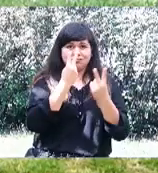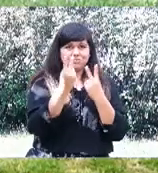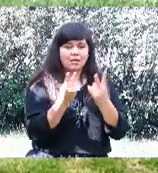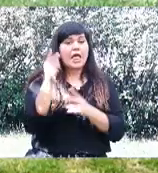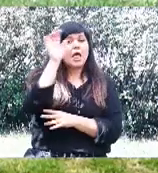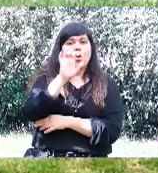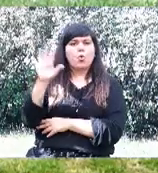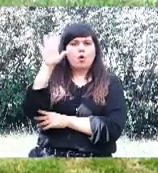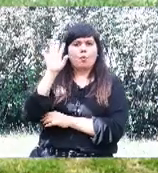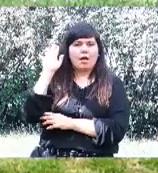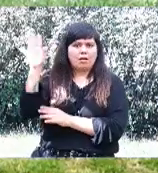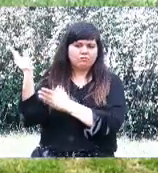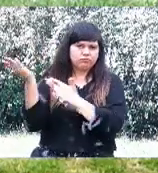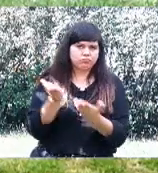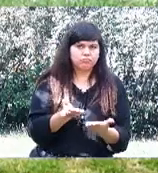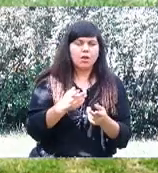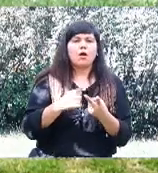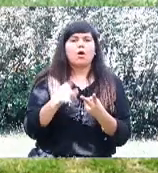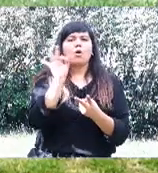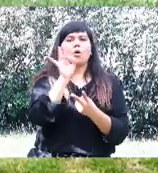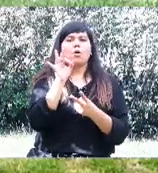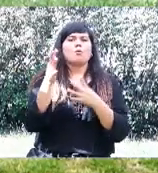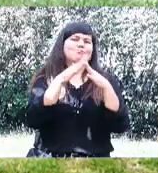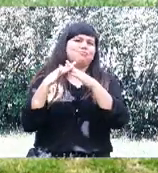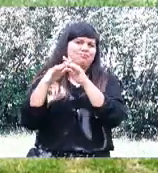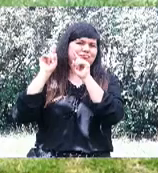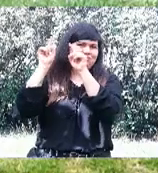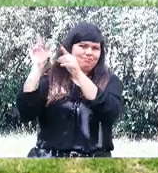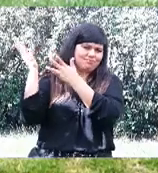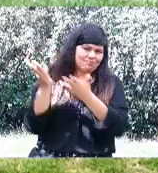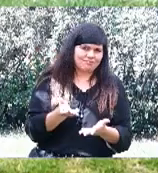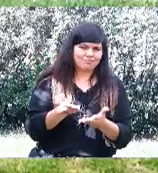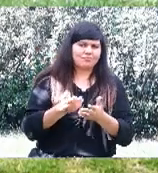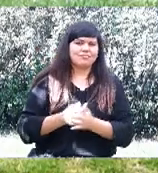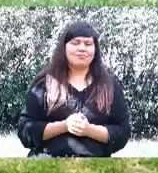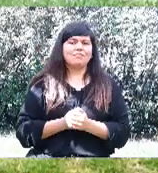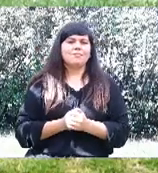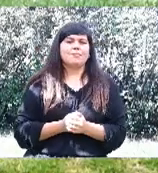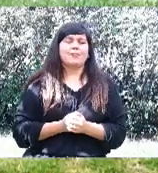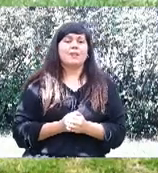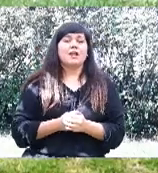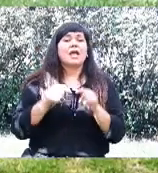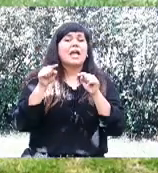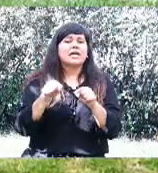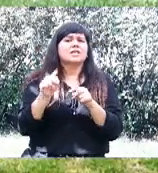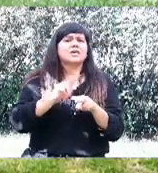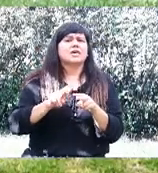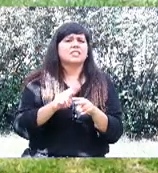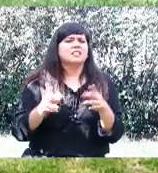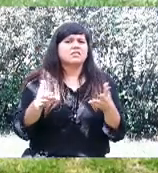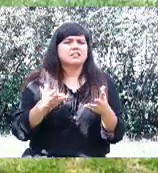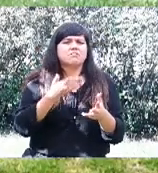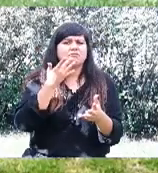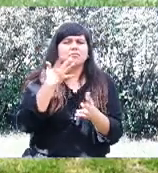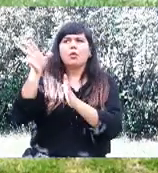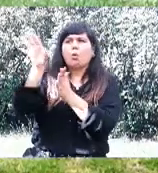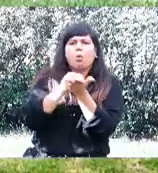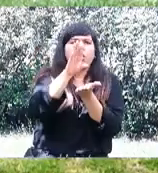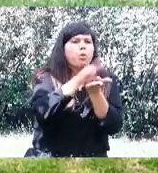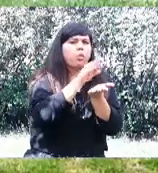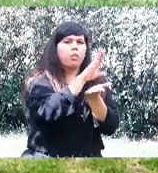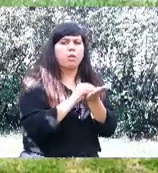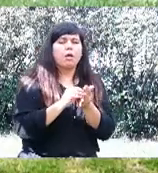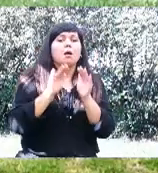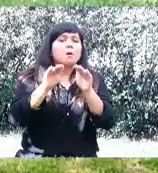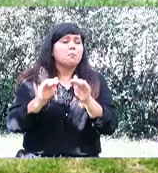son europeos o o o algunos árboles norteamericanos e eso se hacía por una cosa tan simple de copiar ya